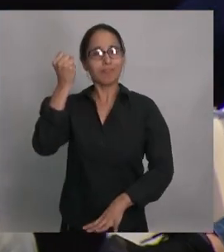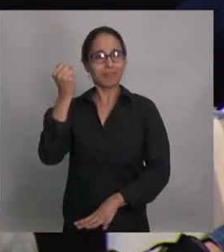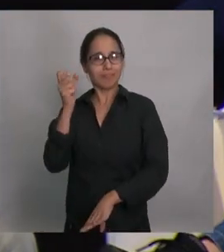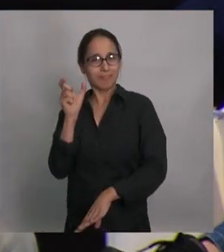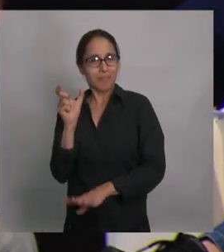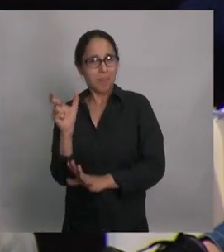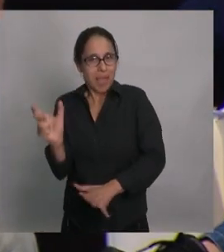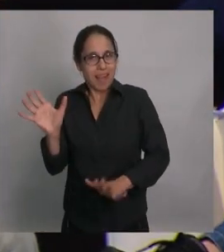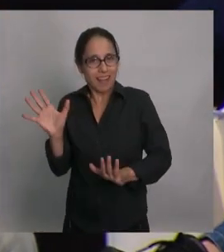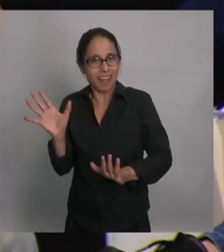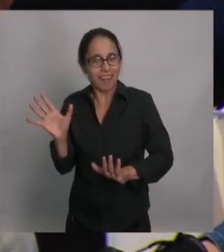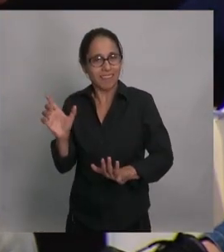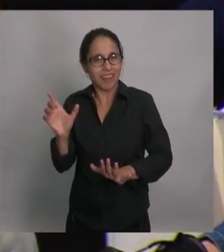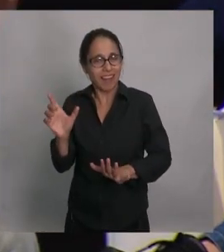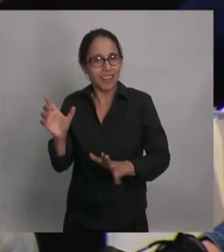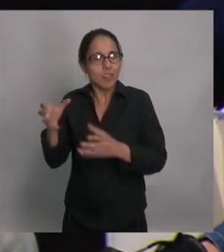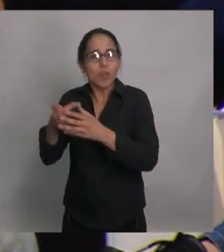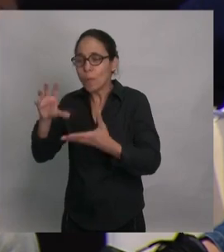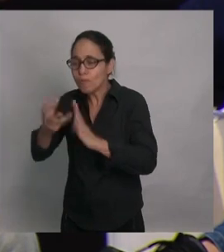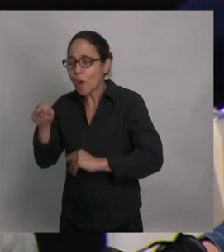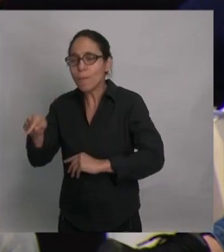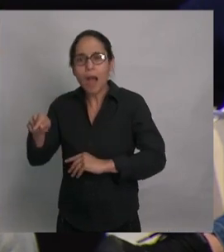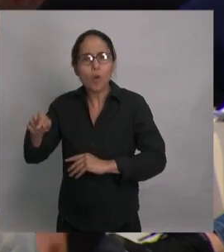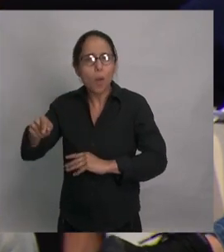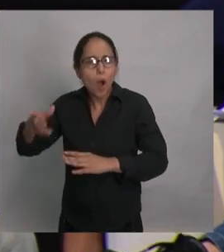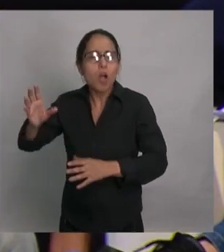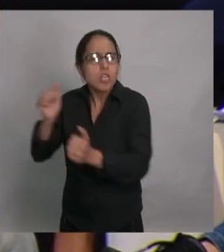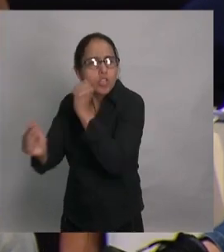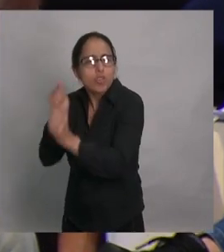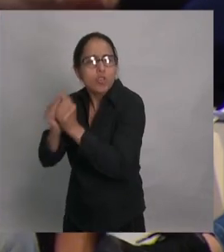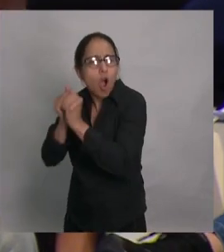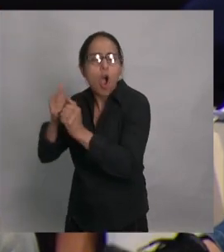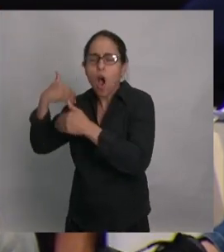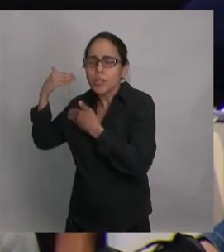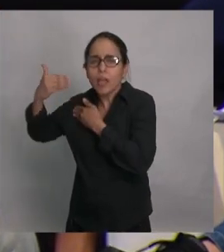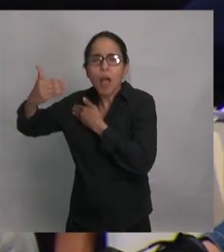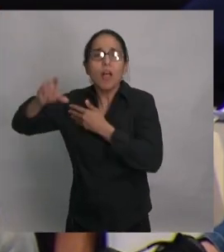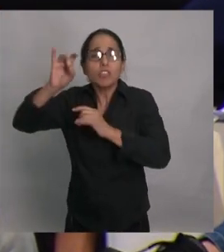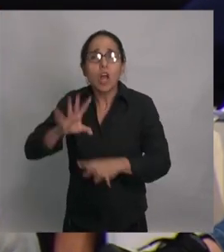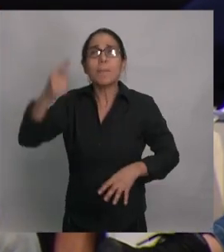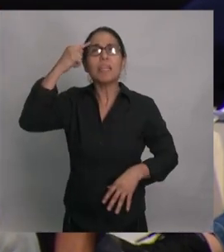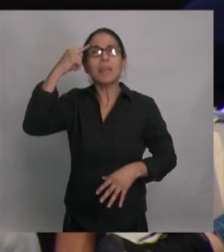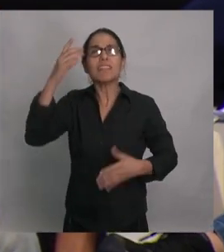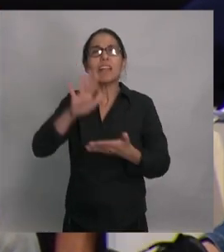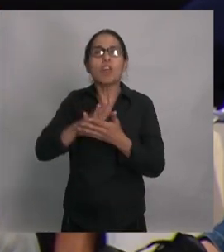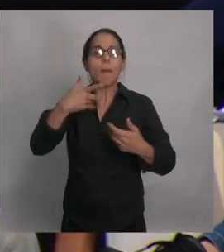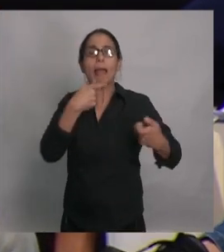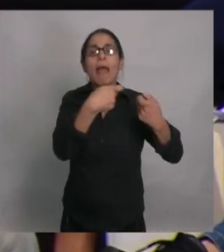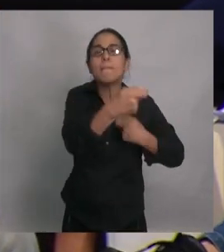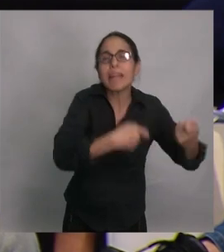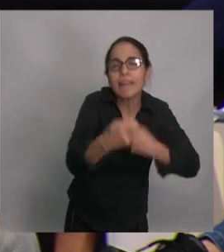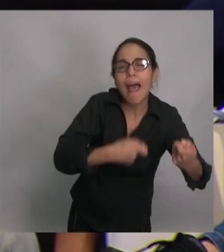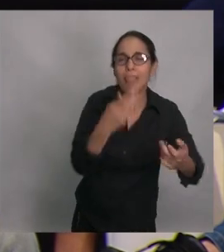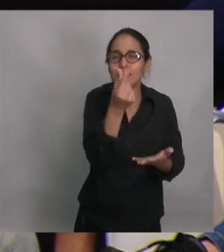que es una categoría que no se puede comprender únicamente con la lógica y la racionalidad del capital, que se